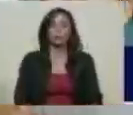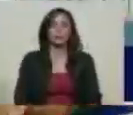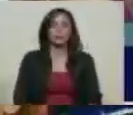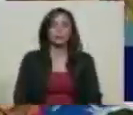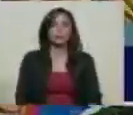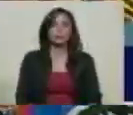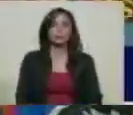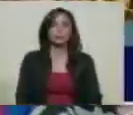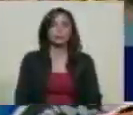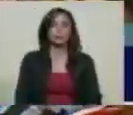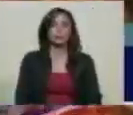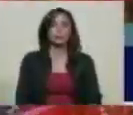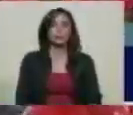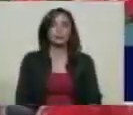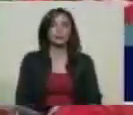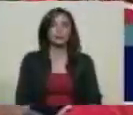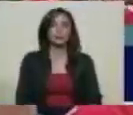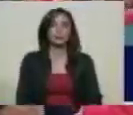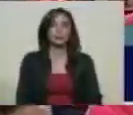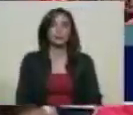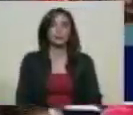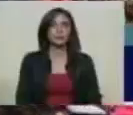Venezuela.